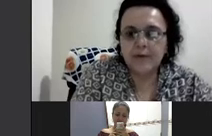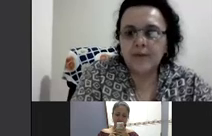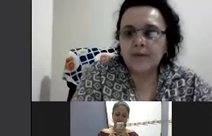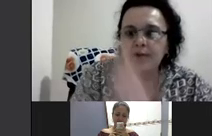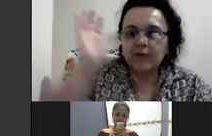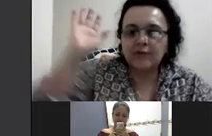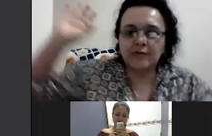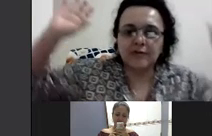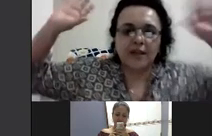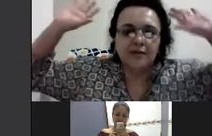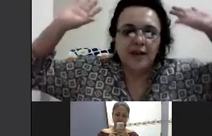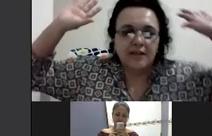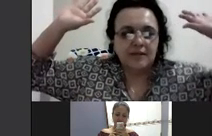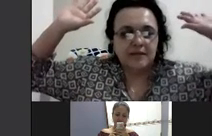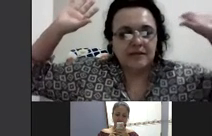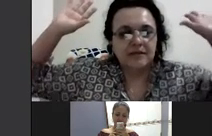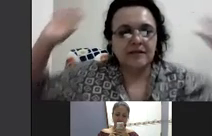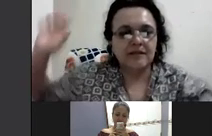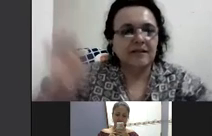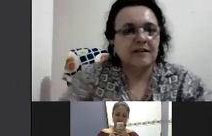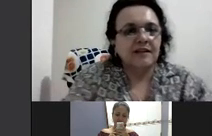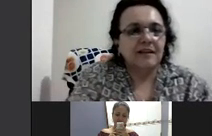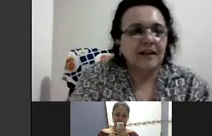Pero no es problema mío, yo no estoy tocando nada.